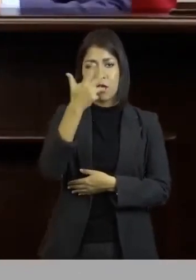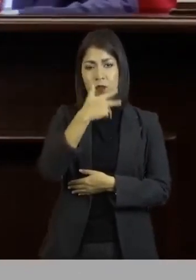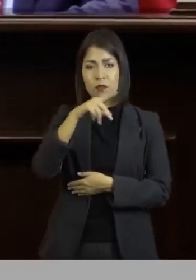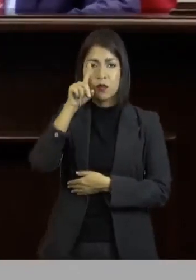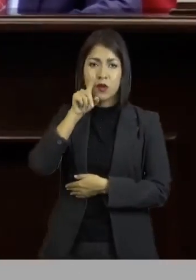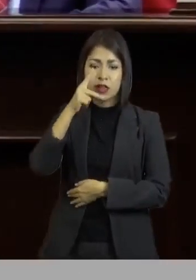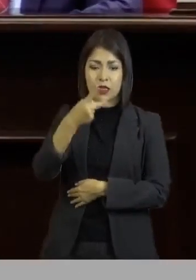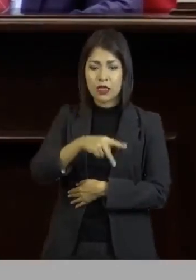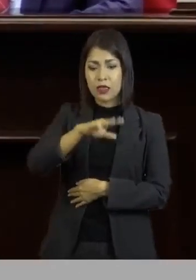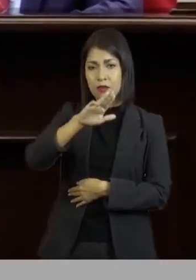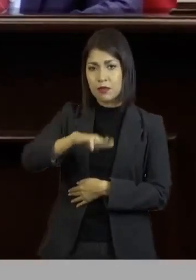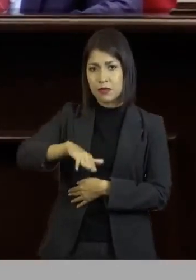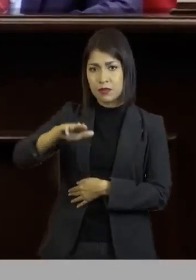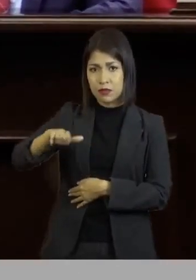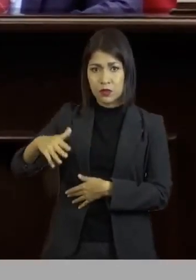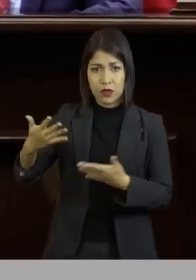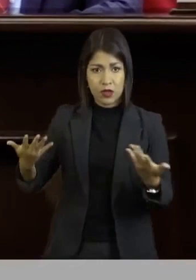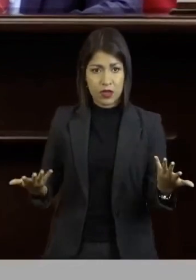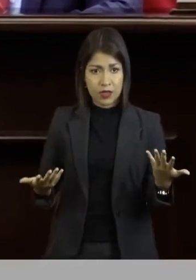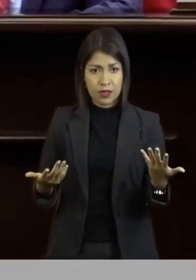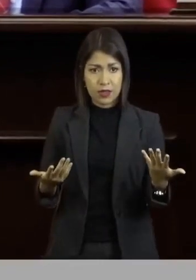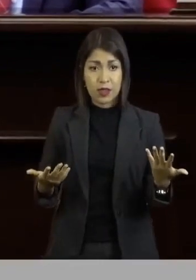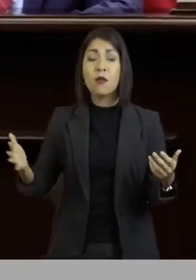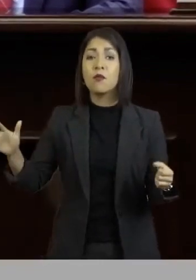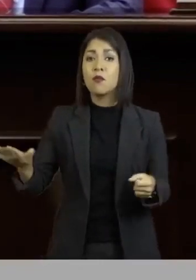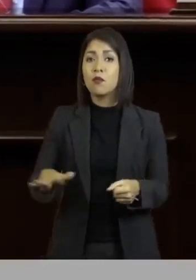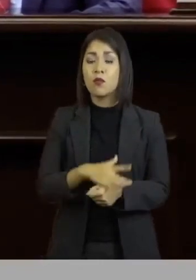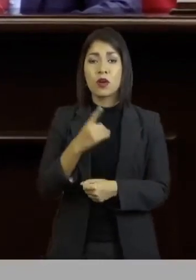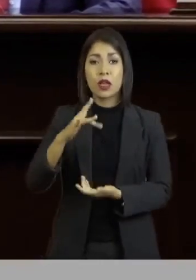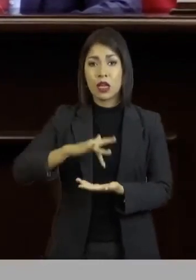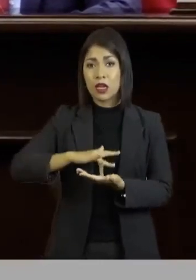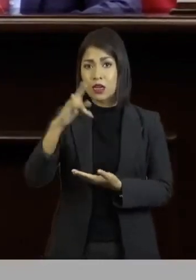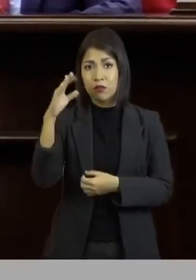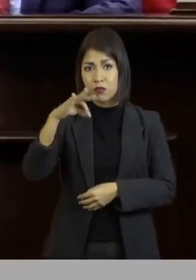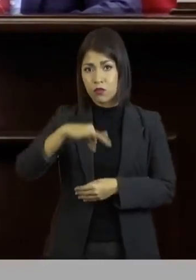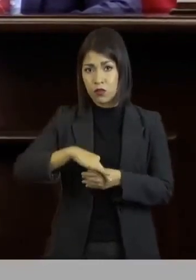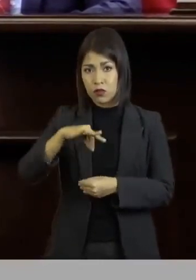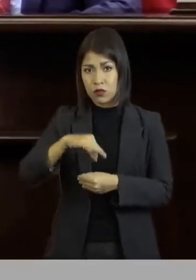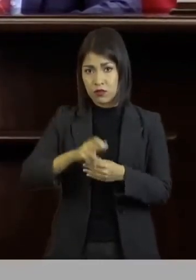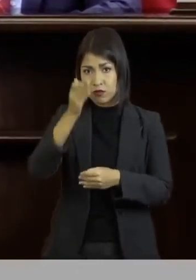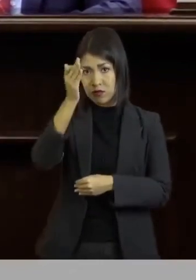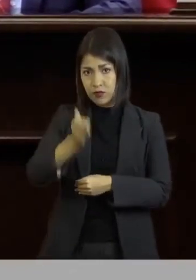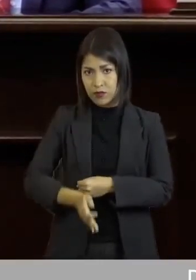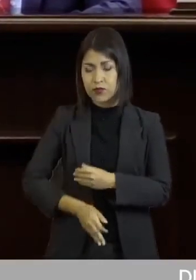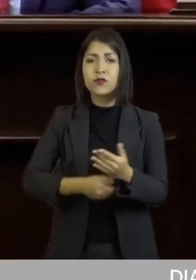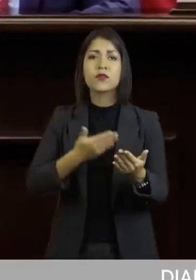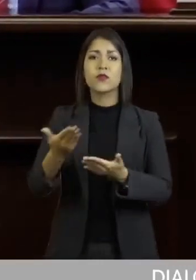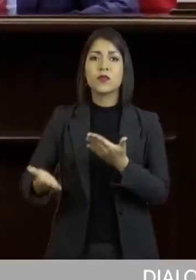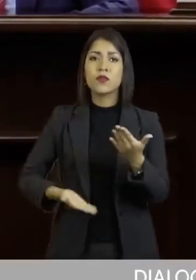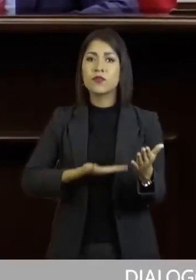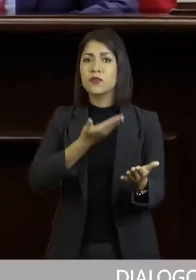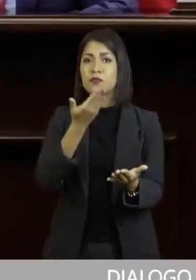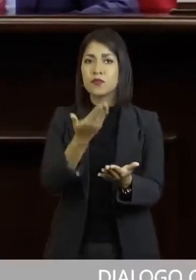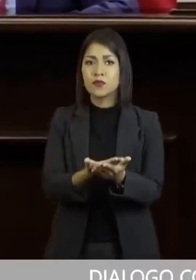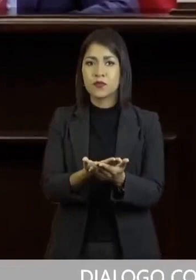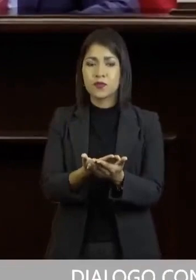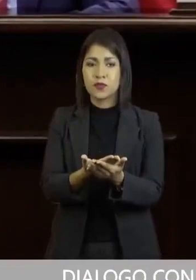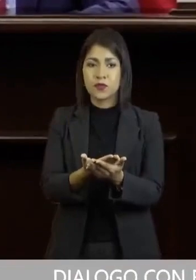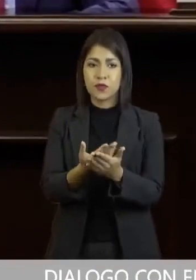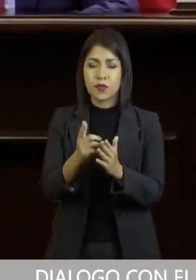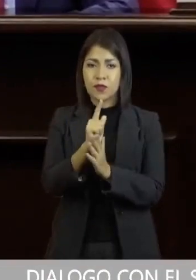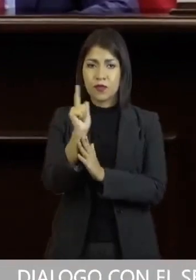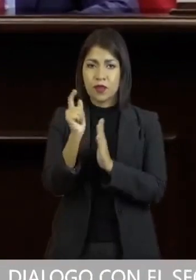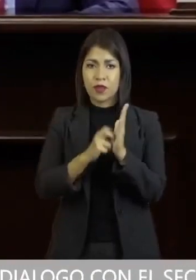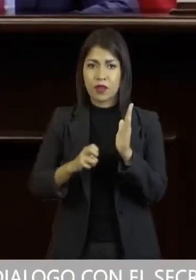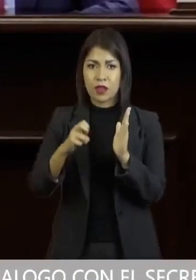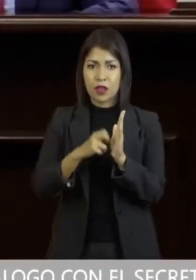Michoacán que votaron a favor de esta iniciativa. Los voy a mencionar, si me equivoco